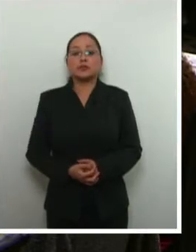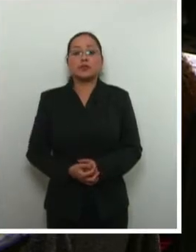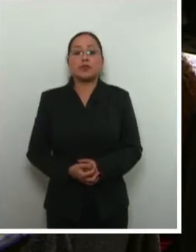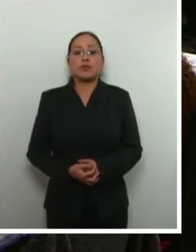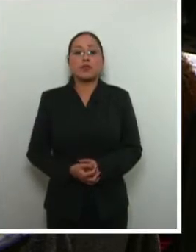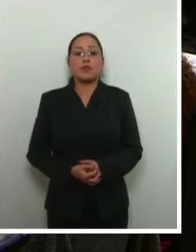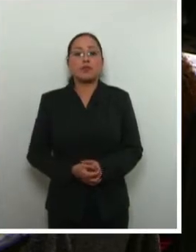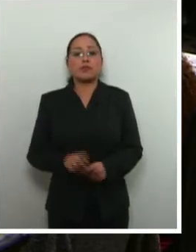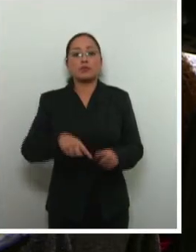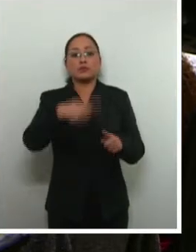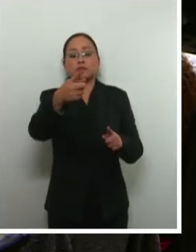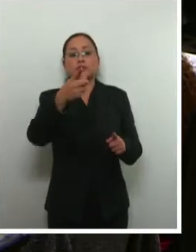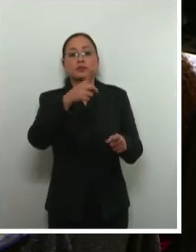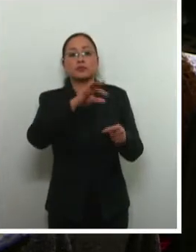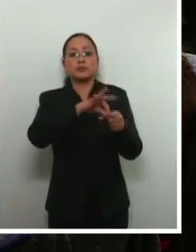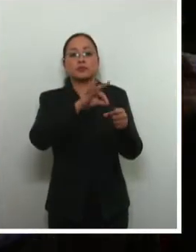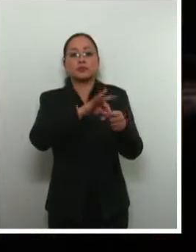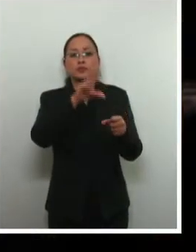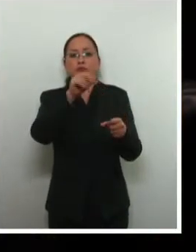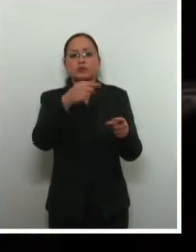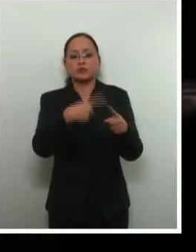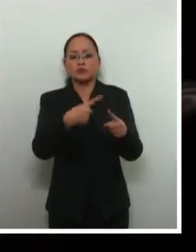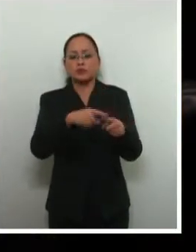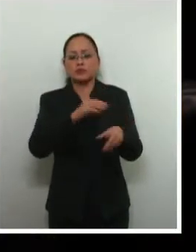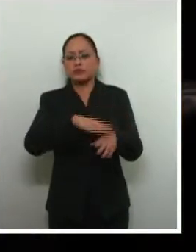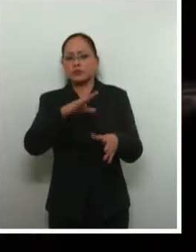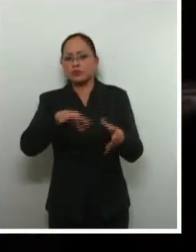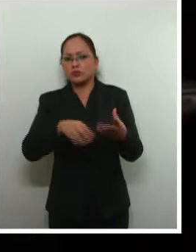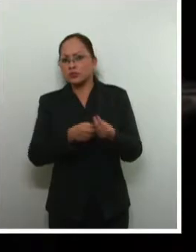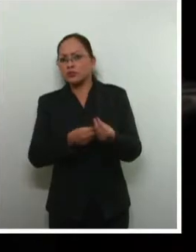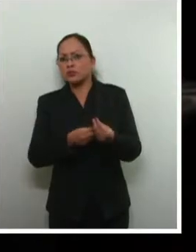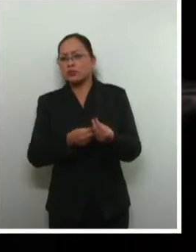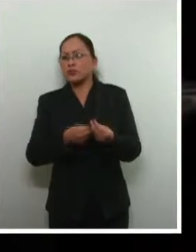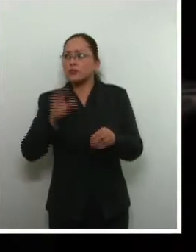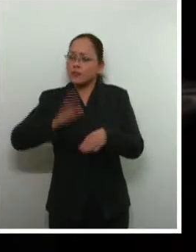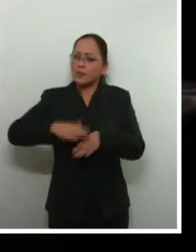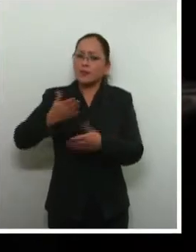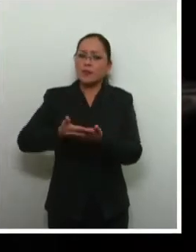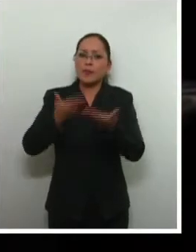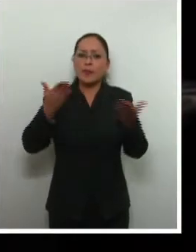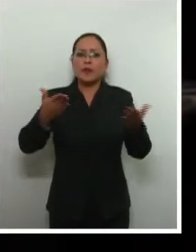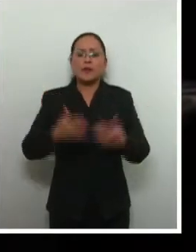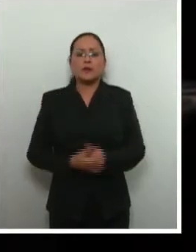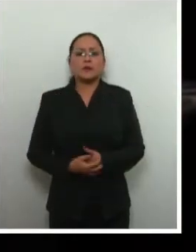En contra, Ramírez Pérez. ¿Alguien más?